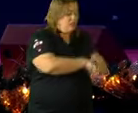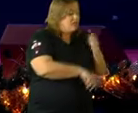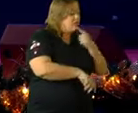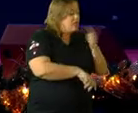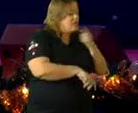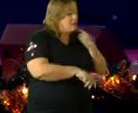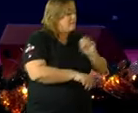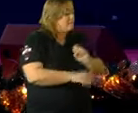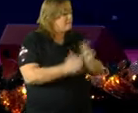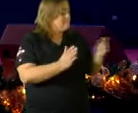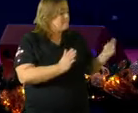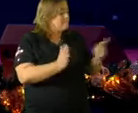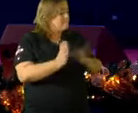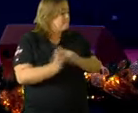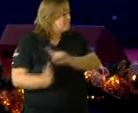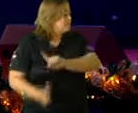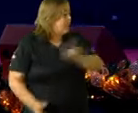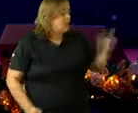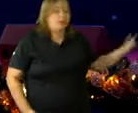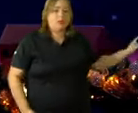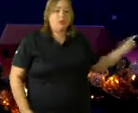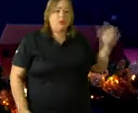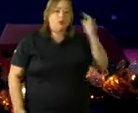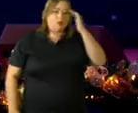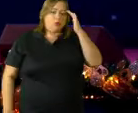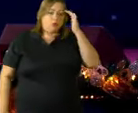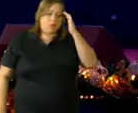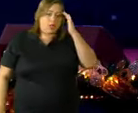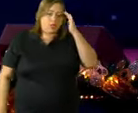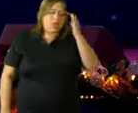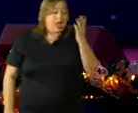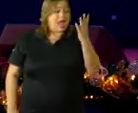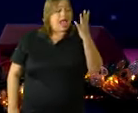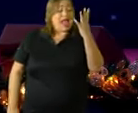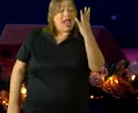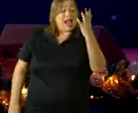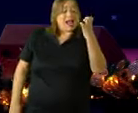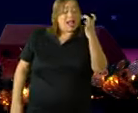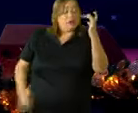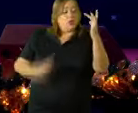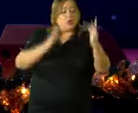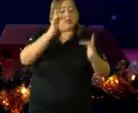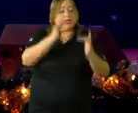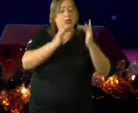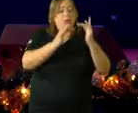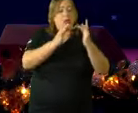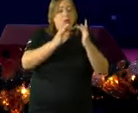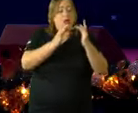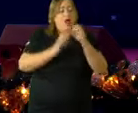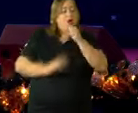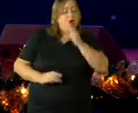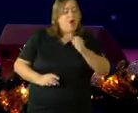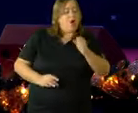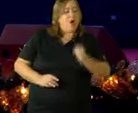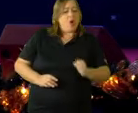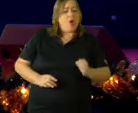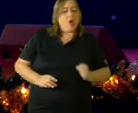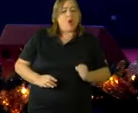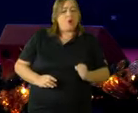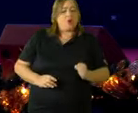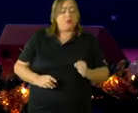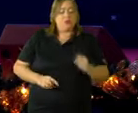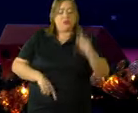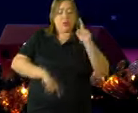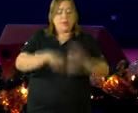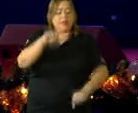atrás. ¿Tú sabes lo que son 14 horas de vuelo, una persona mayor, no poder entrar